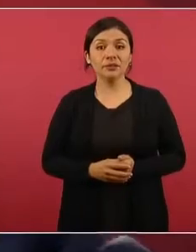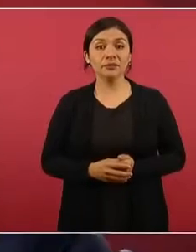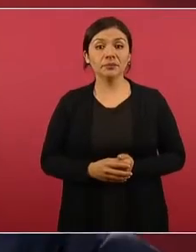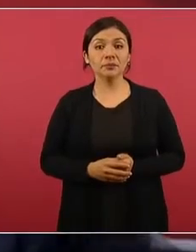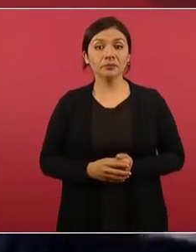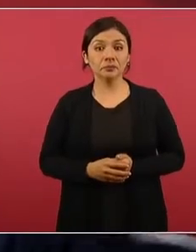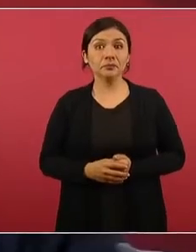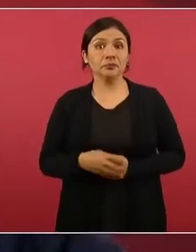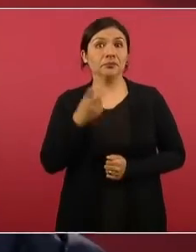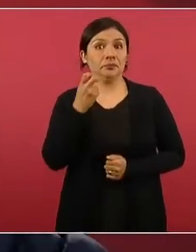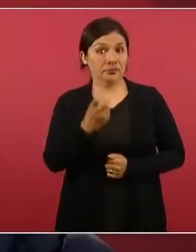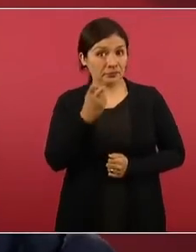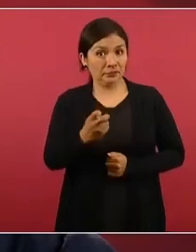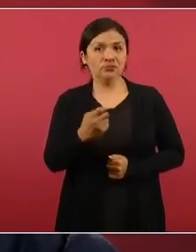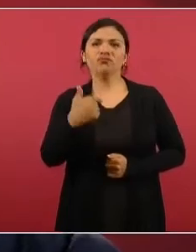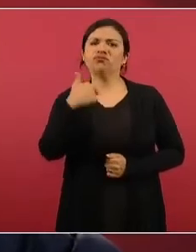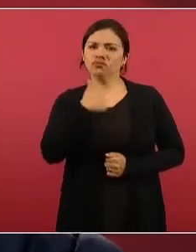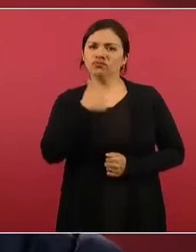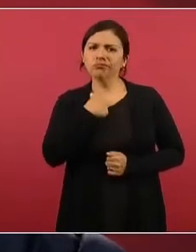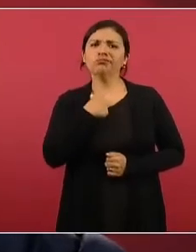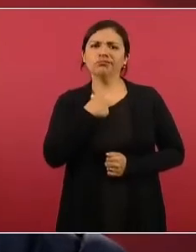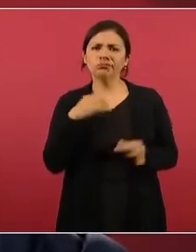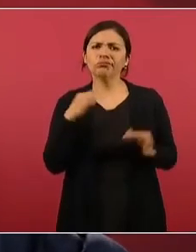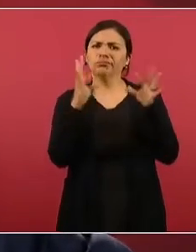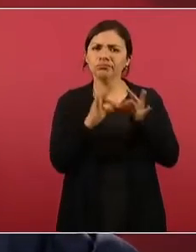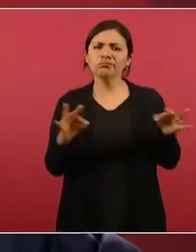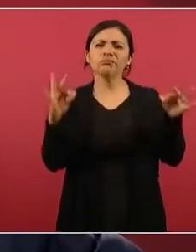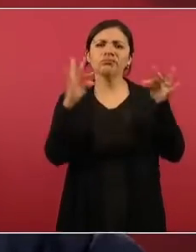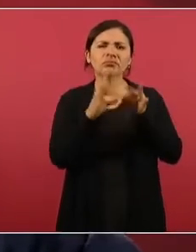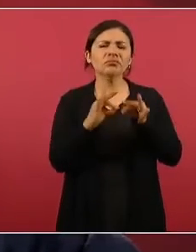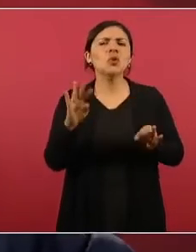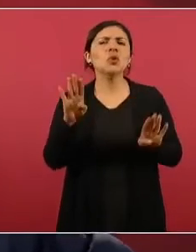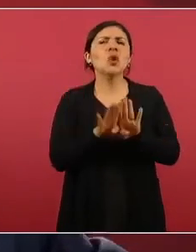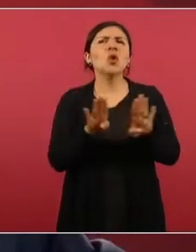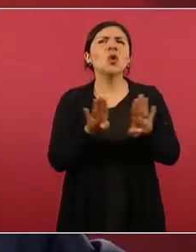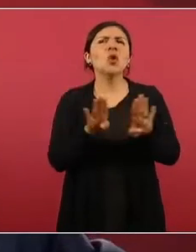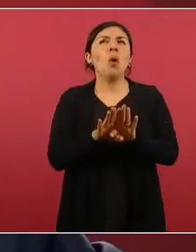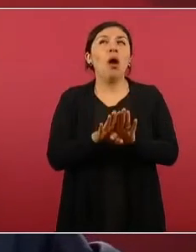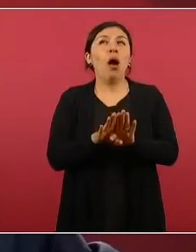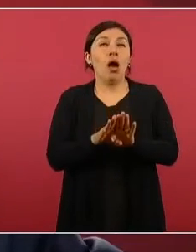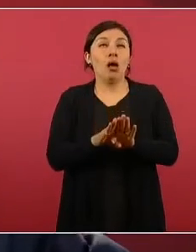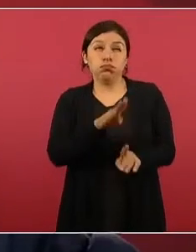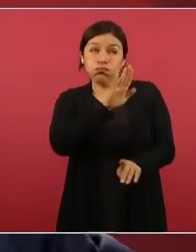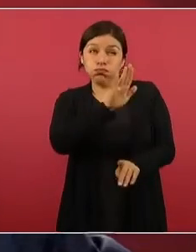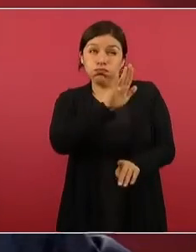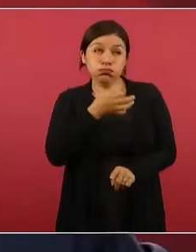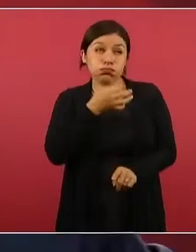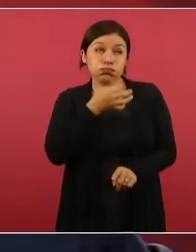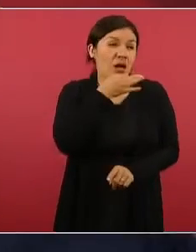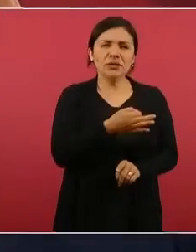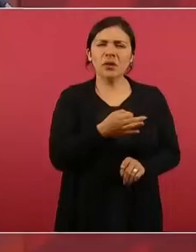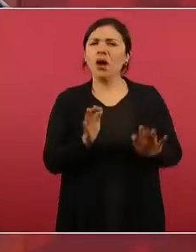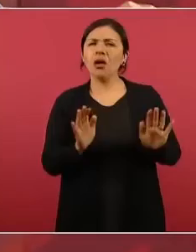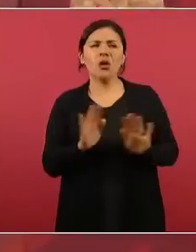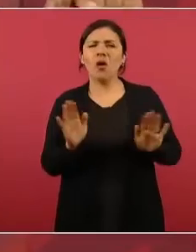Y fue una de las condiciones, no condiciones, sino